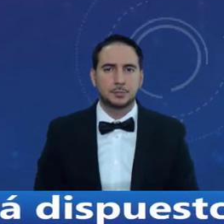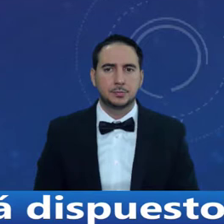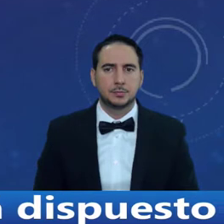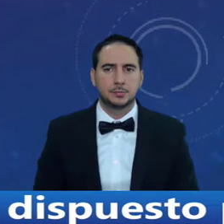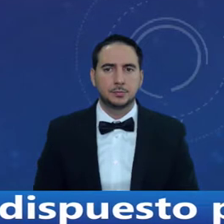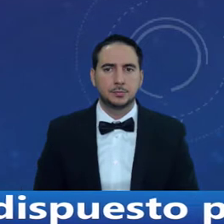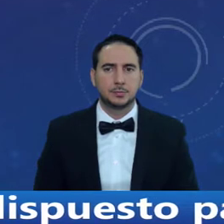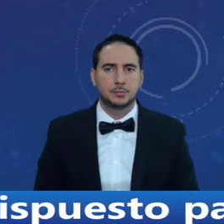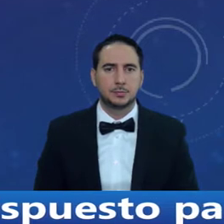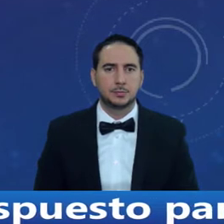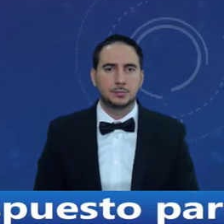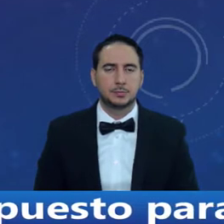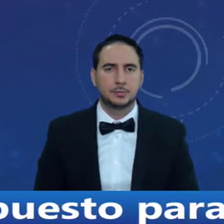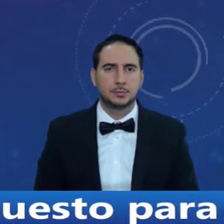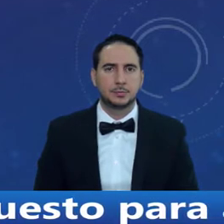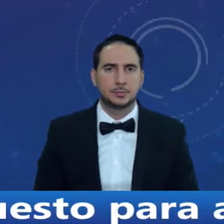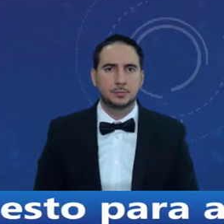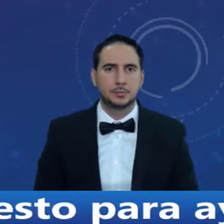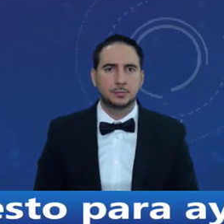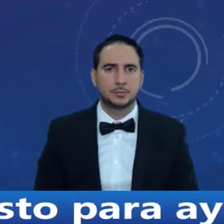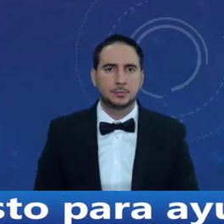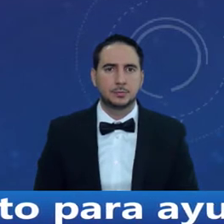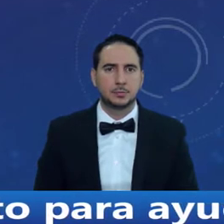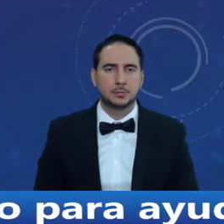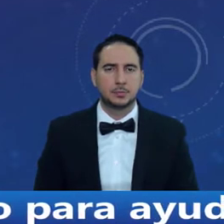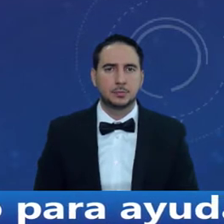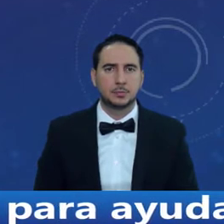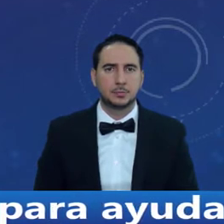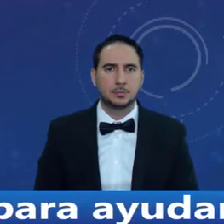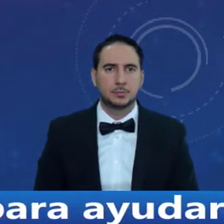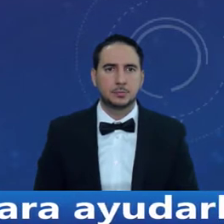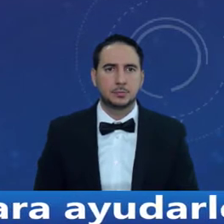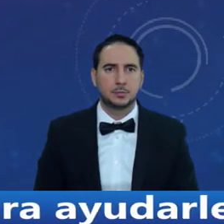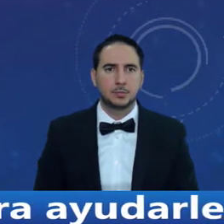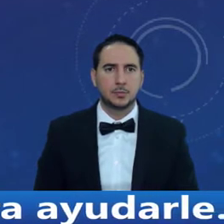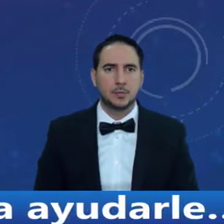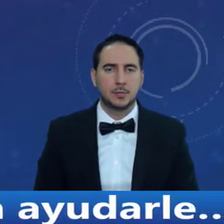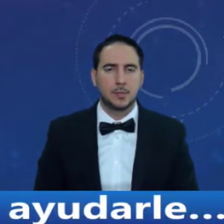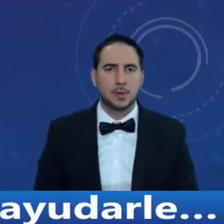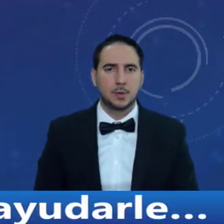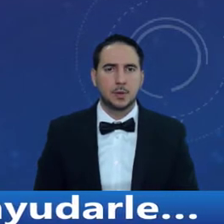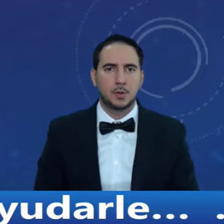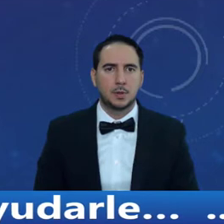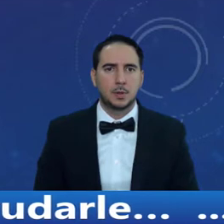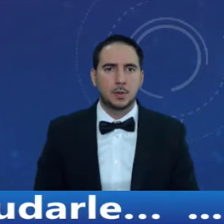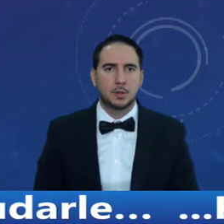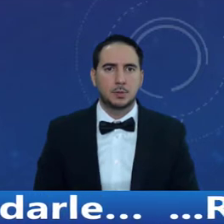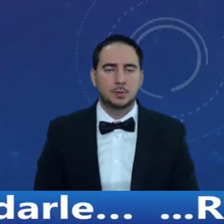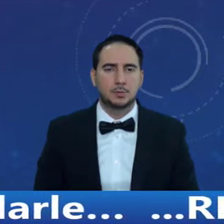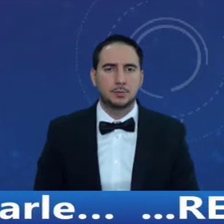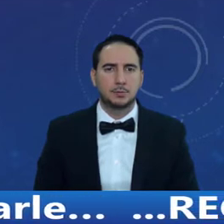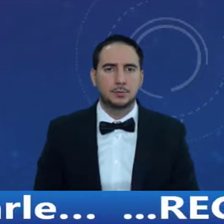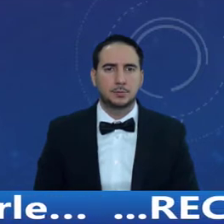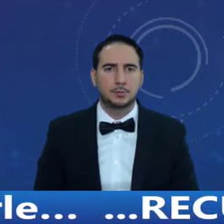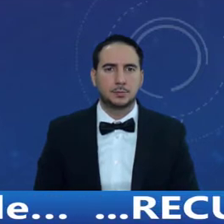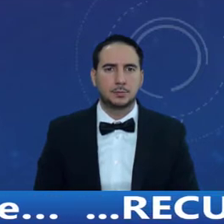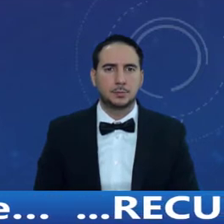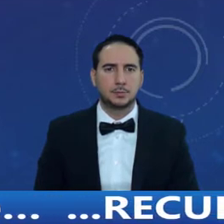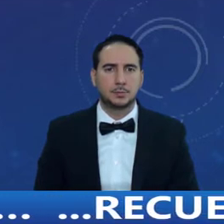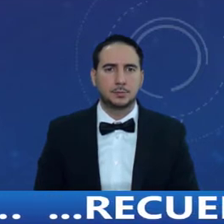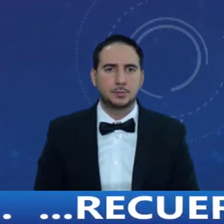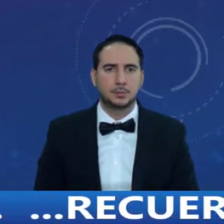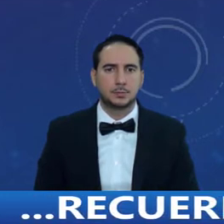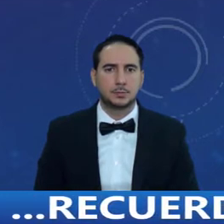esas 90 horas. Entonces, tienes que tomar 45 horas o tres créditos universitarios o del